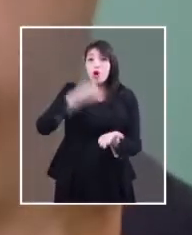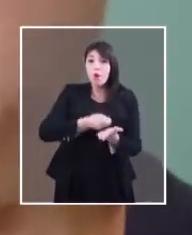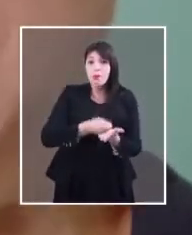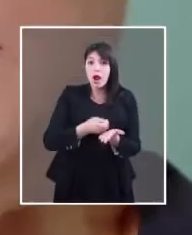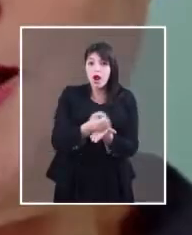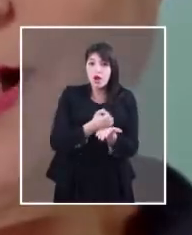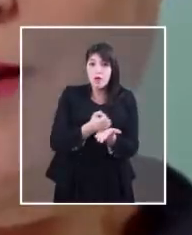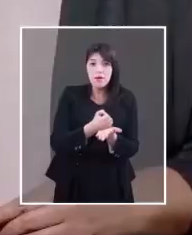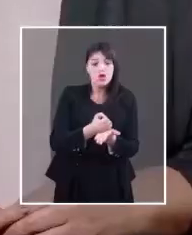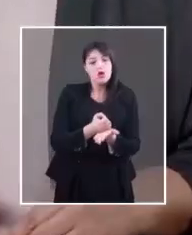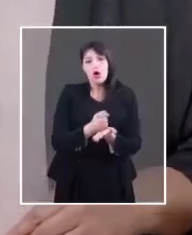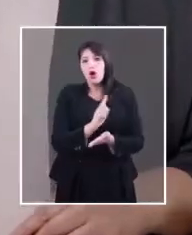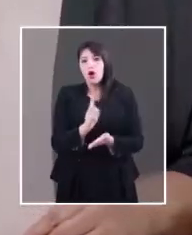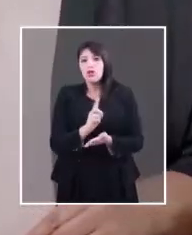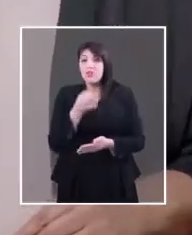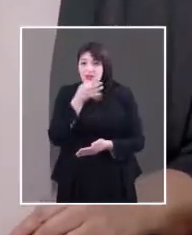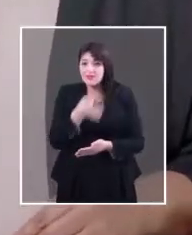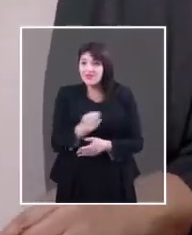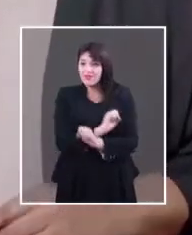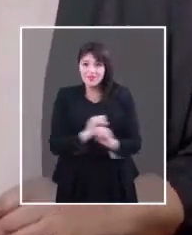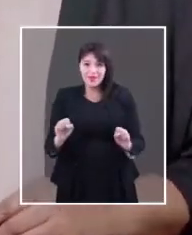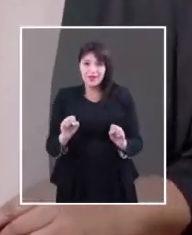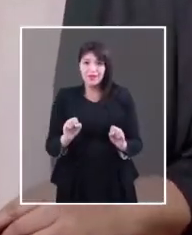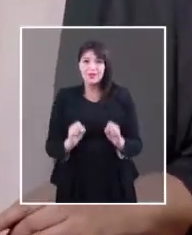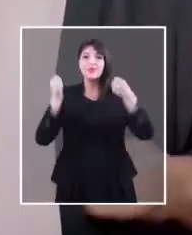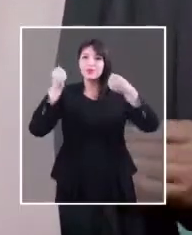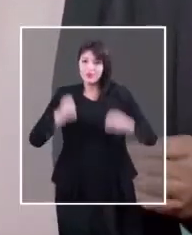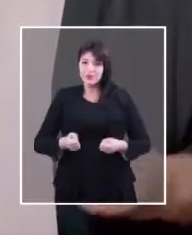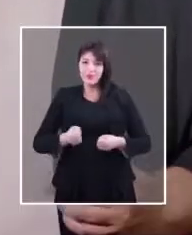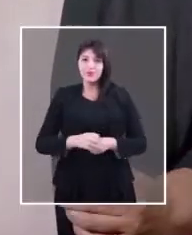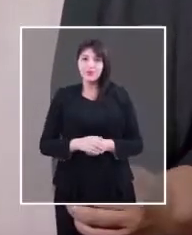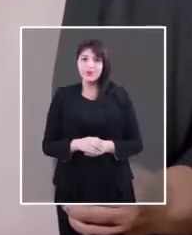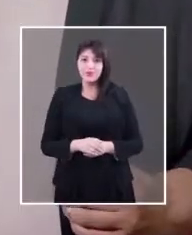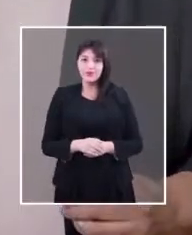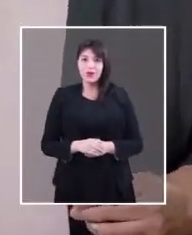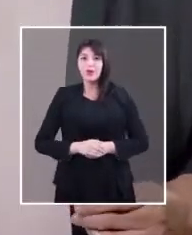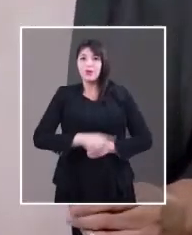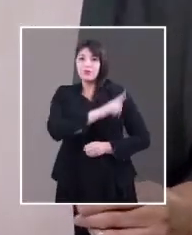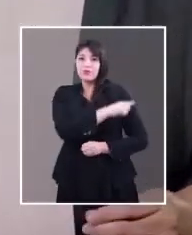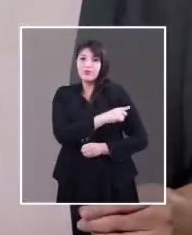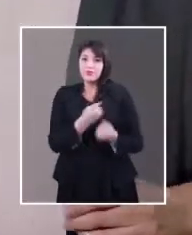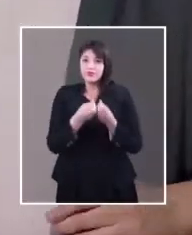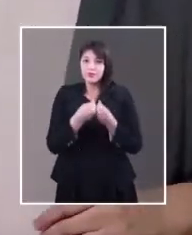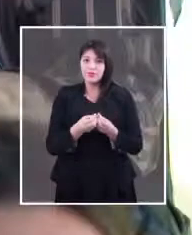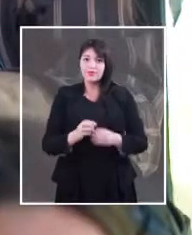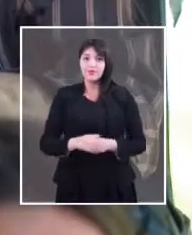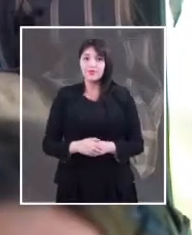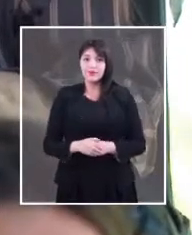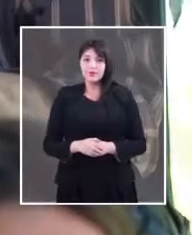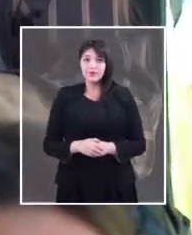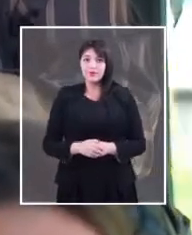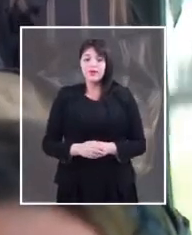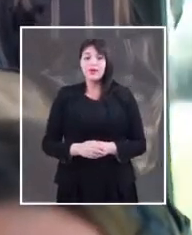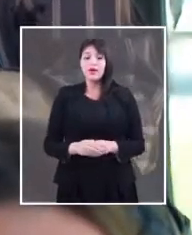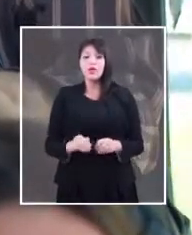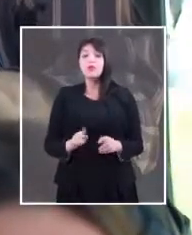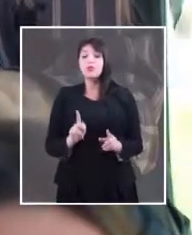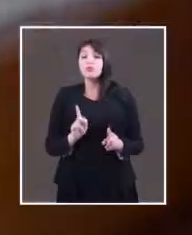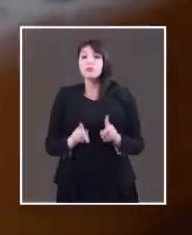conseguir los remedios que necesita. Te van a decir que no se puede. Claro que podemos, con el poder de muchos.